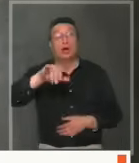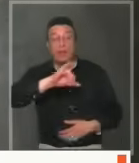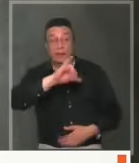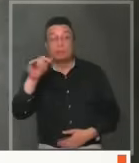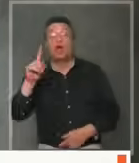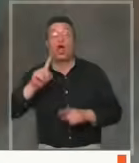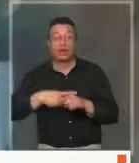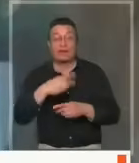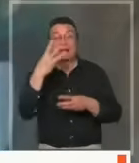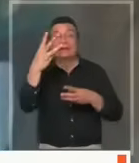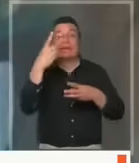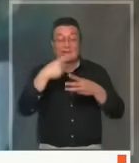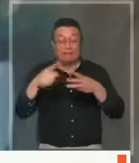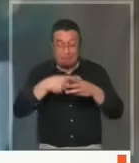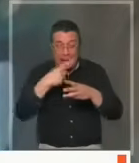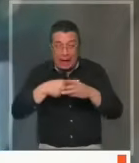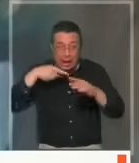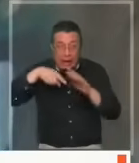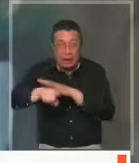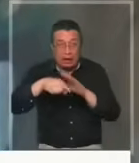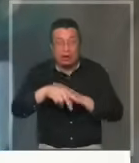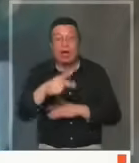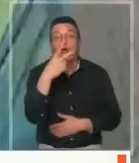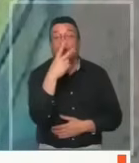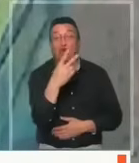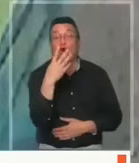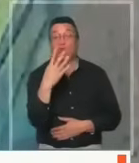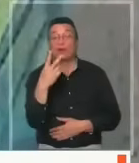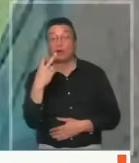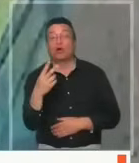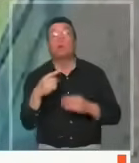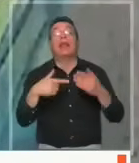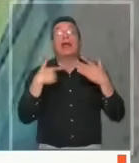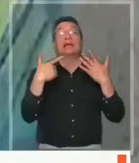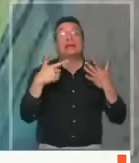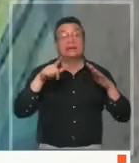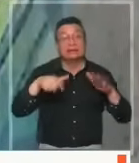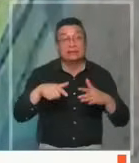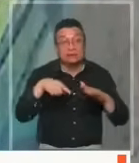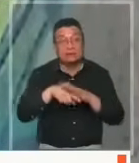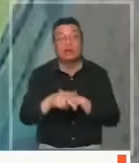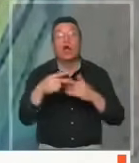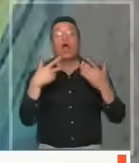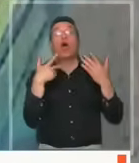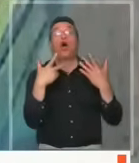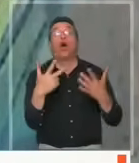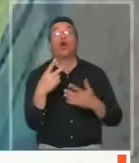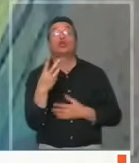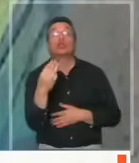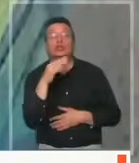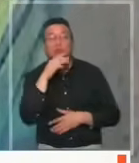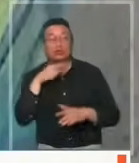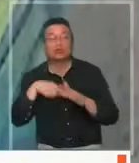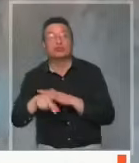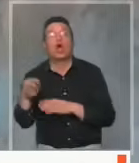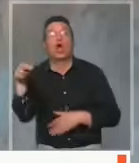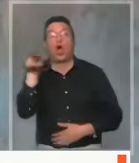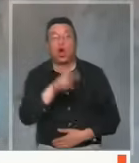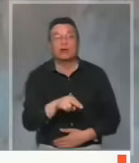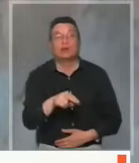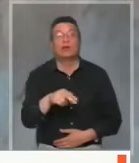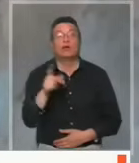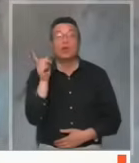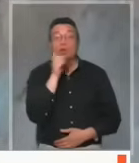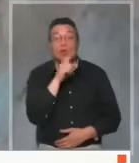entraron 3 veces más. A las 2:42 de la mañana, a las 7:17 y a las 8:13 minutos. En estas